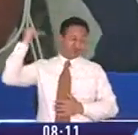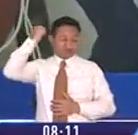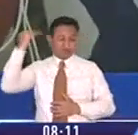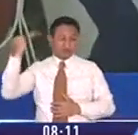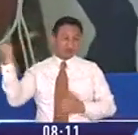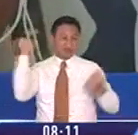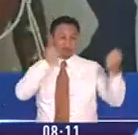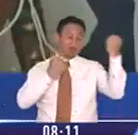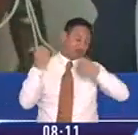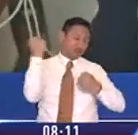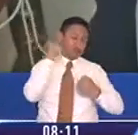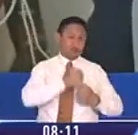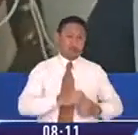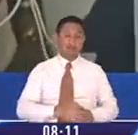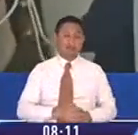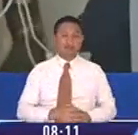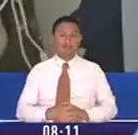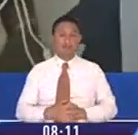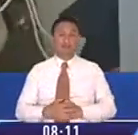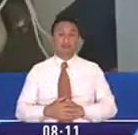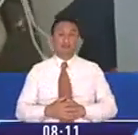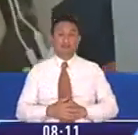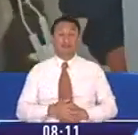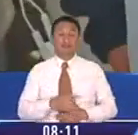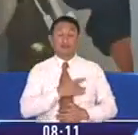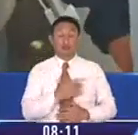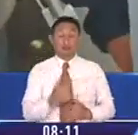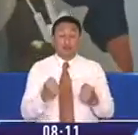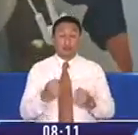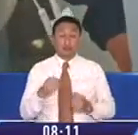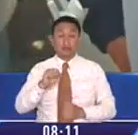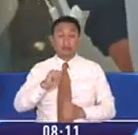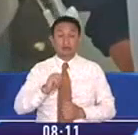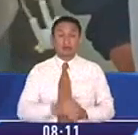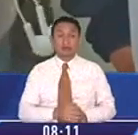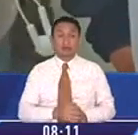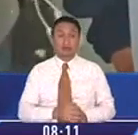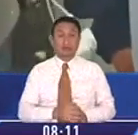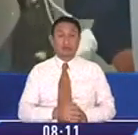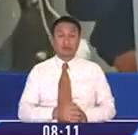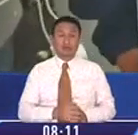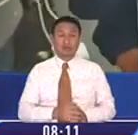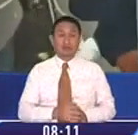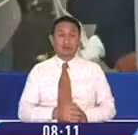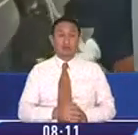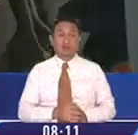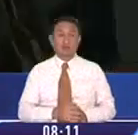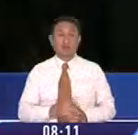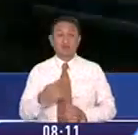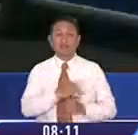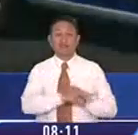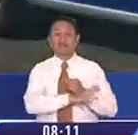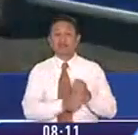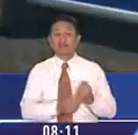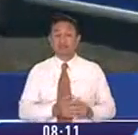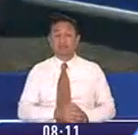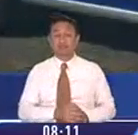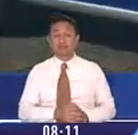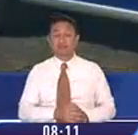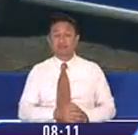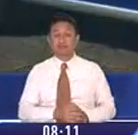golpeado la cara y todo. Asustada. Está asustada más que nada. todo lo que ha habido de llevar. Cuando